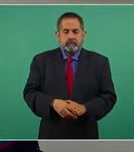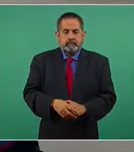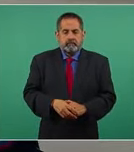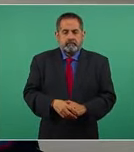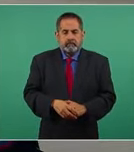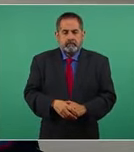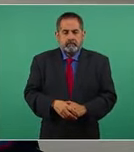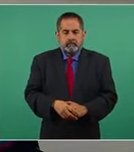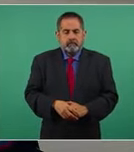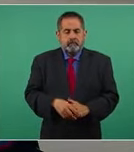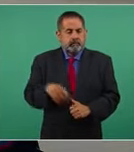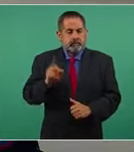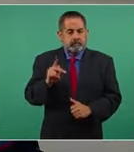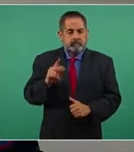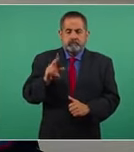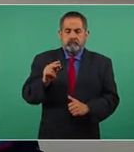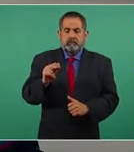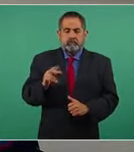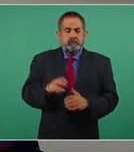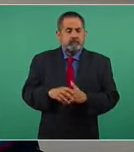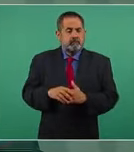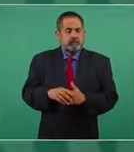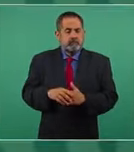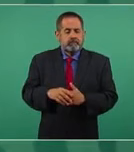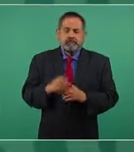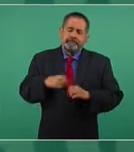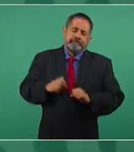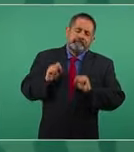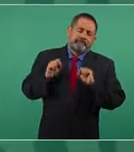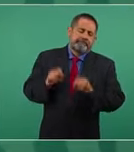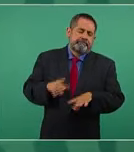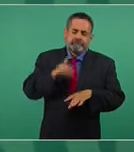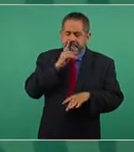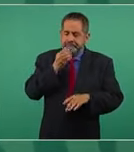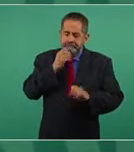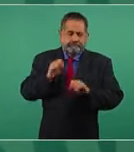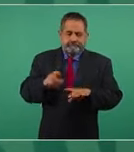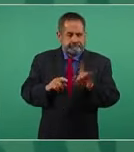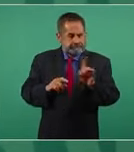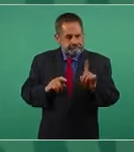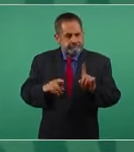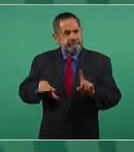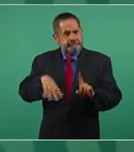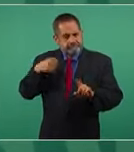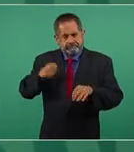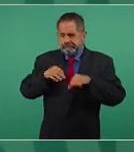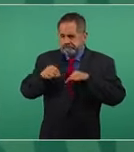Pero no nos vamos a dar por vencidos, se está trabajando